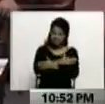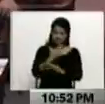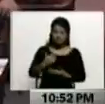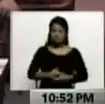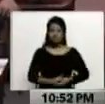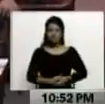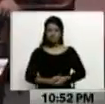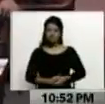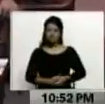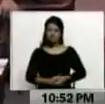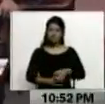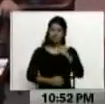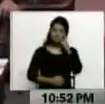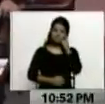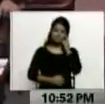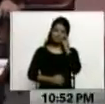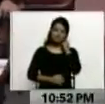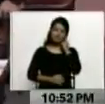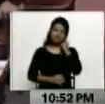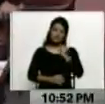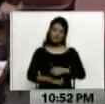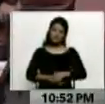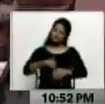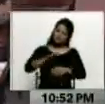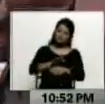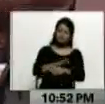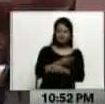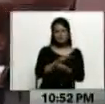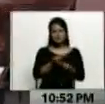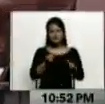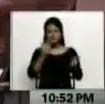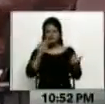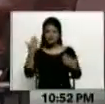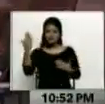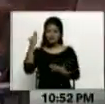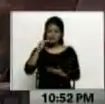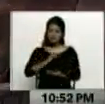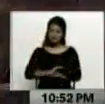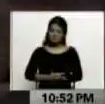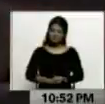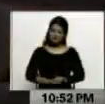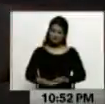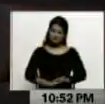hermano gracias a yo me muero como